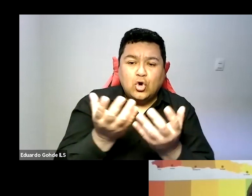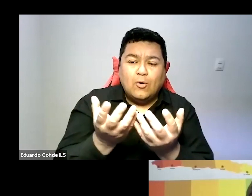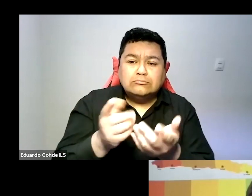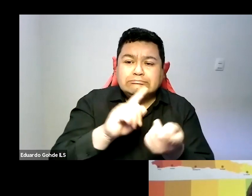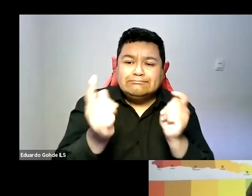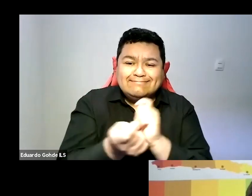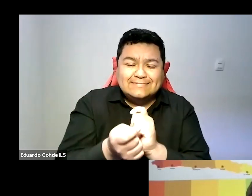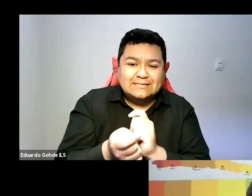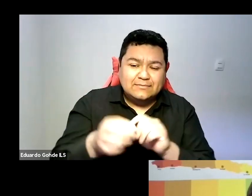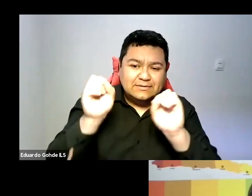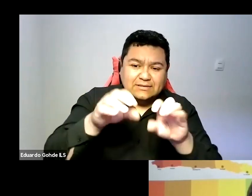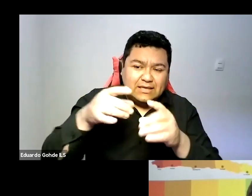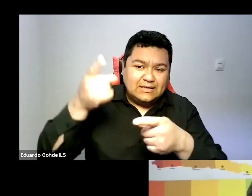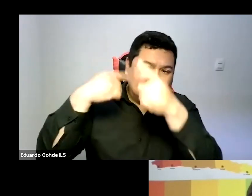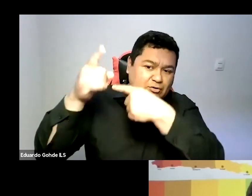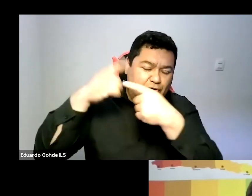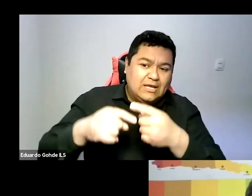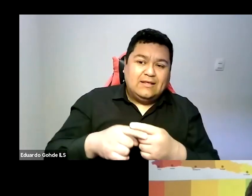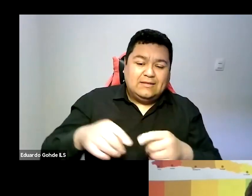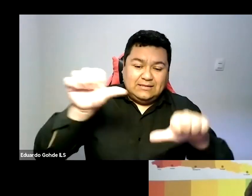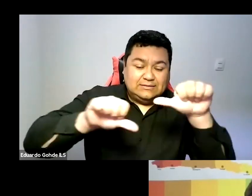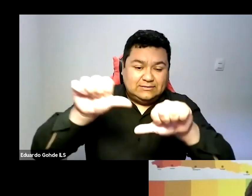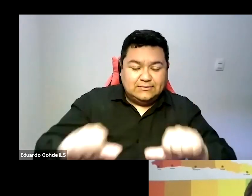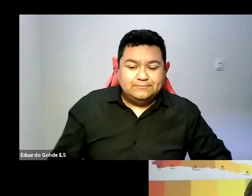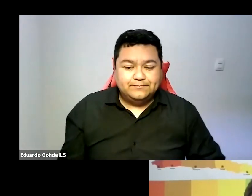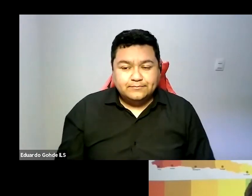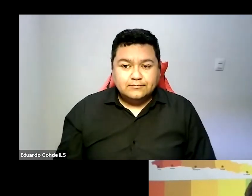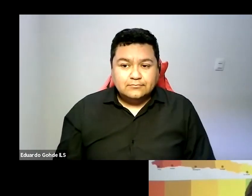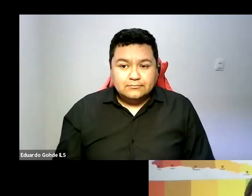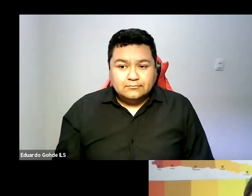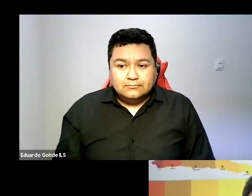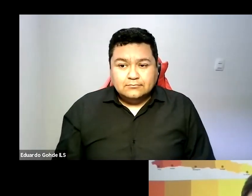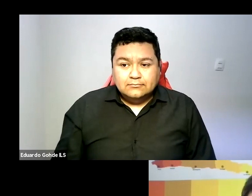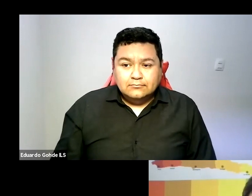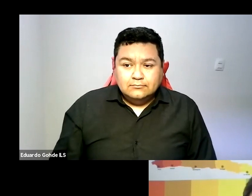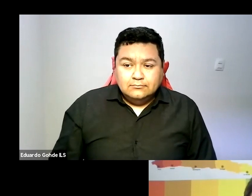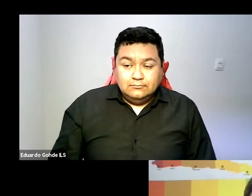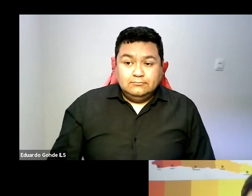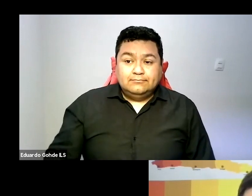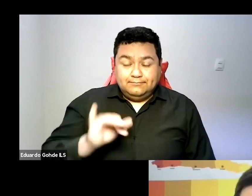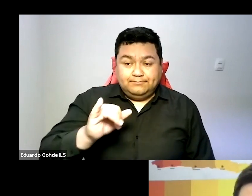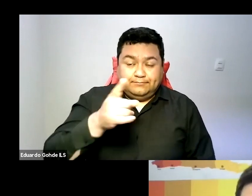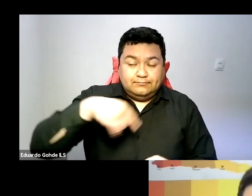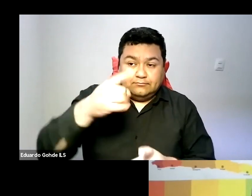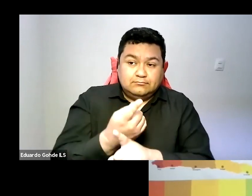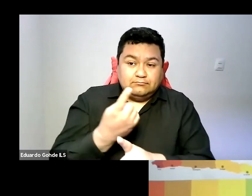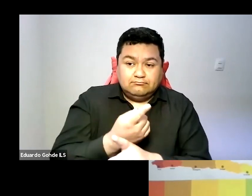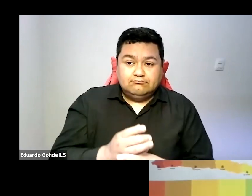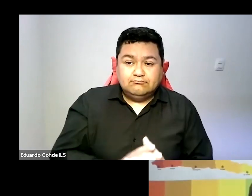para enseñar historias de la ciencia, hacia atrás. Bueno, creo que hablamos un poco sobre esto,